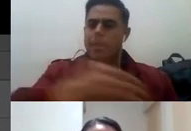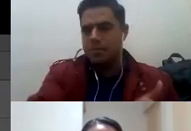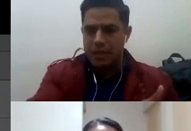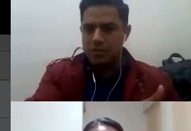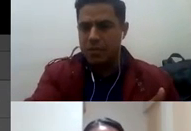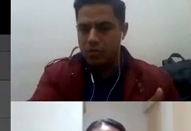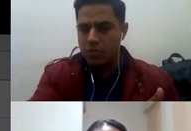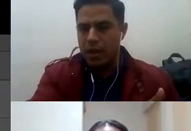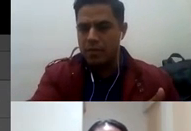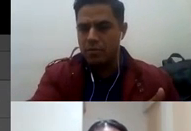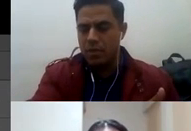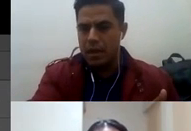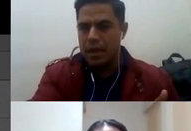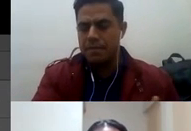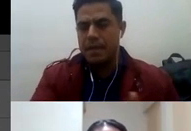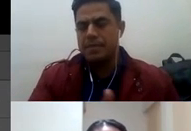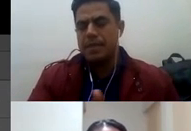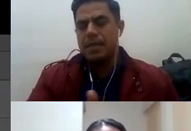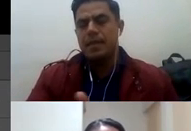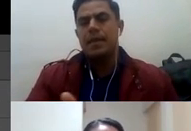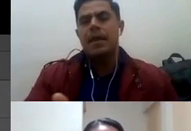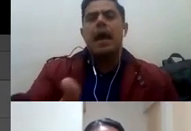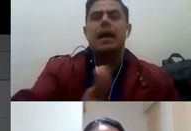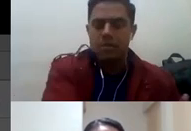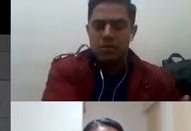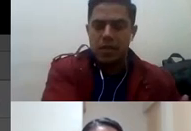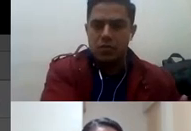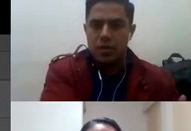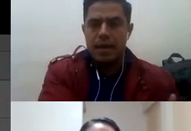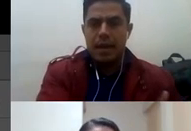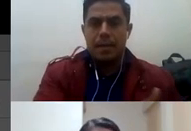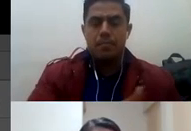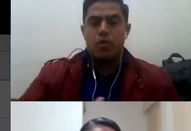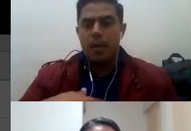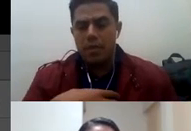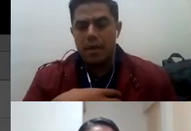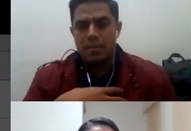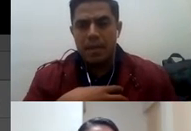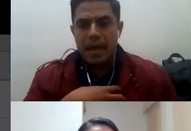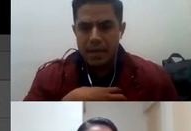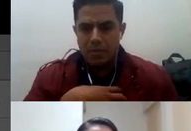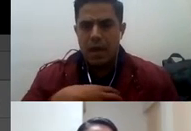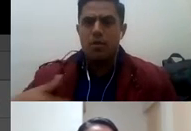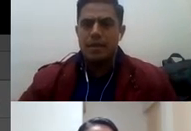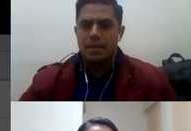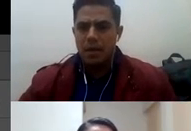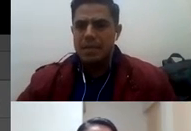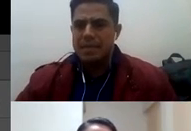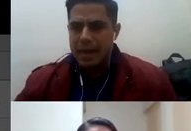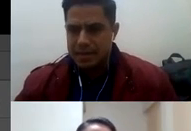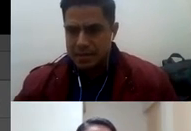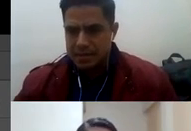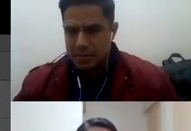nos antoje y toreando el que viene de frente y pasarnos al otro carril. Pero no hablo de mi carrito, hablo que también lo hacen